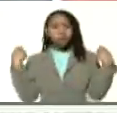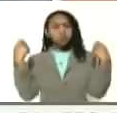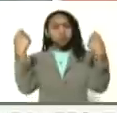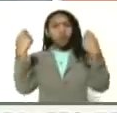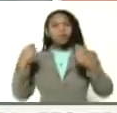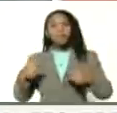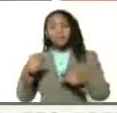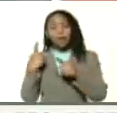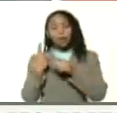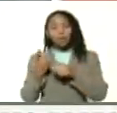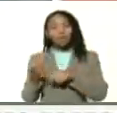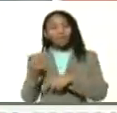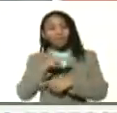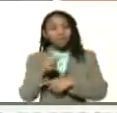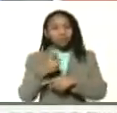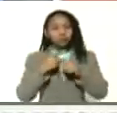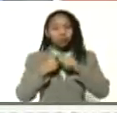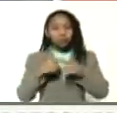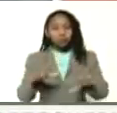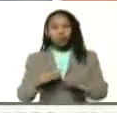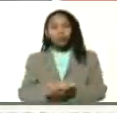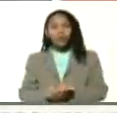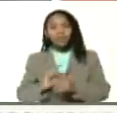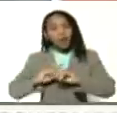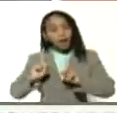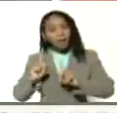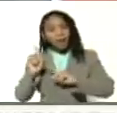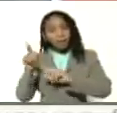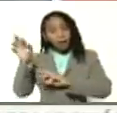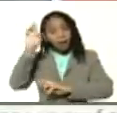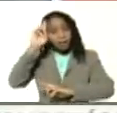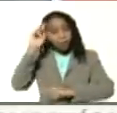del multilateralismo y por esa razón, además,